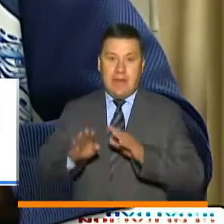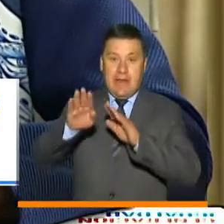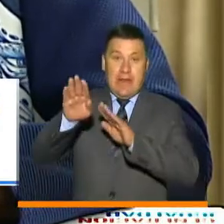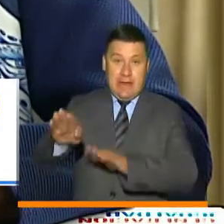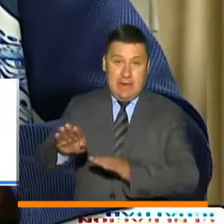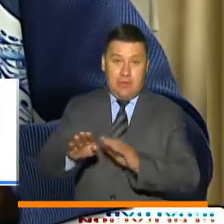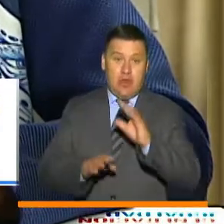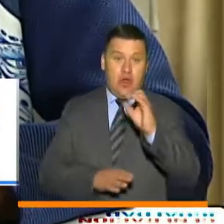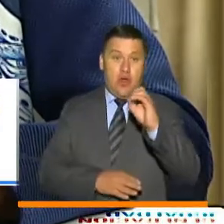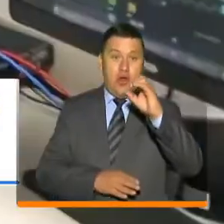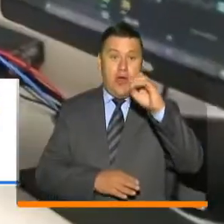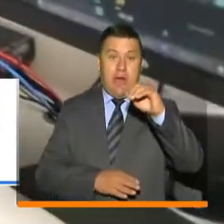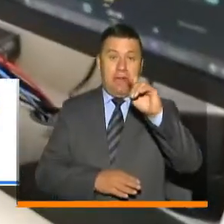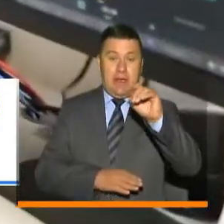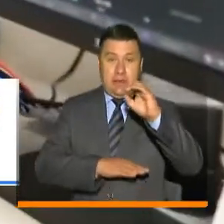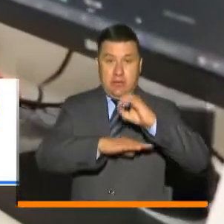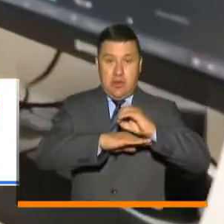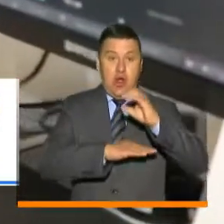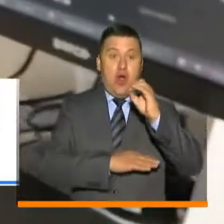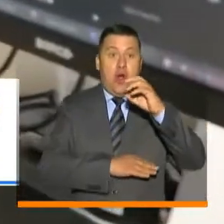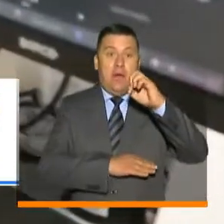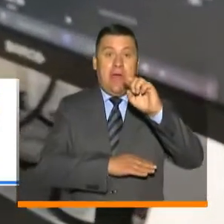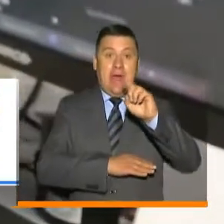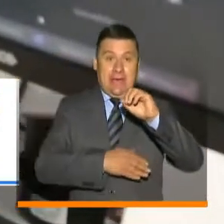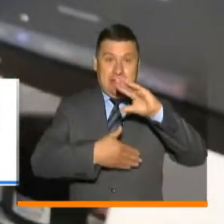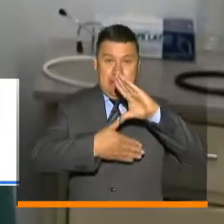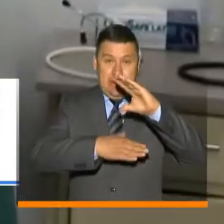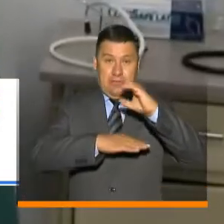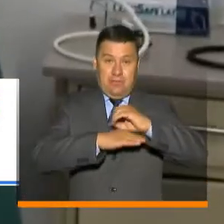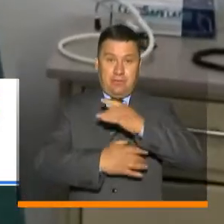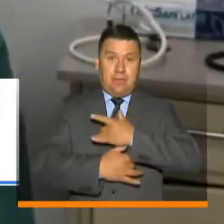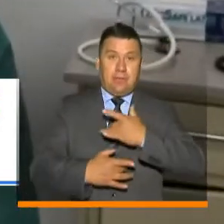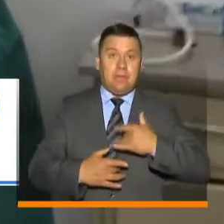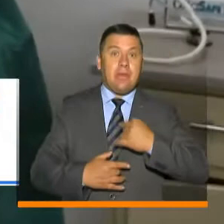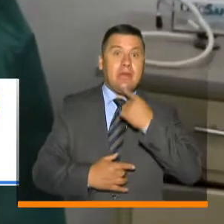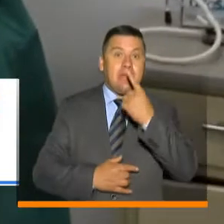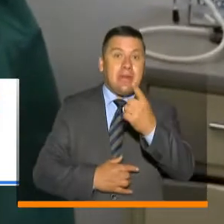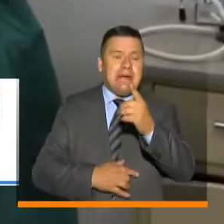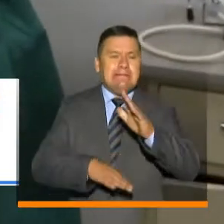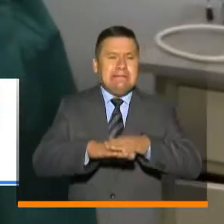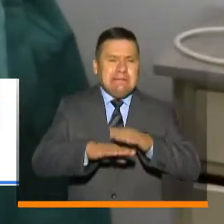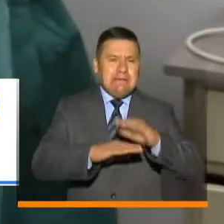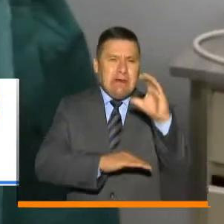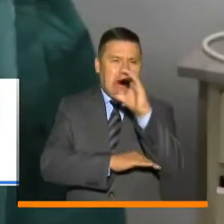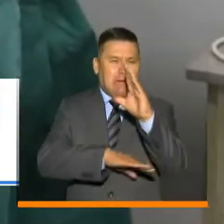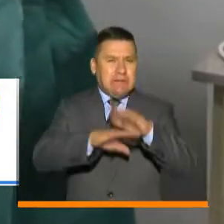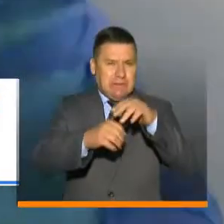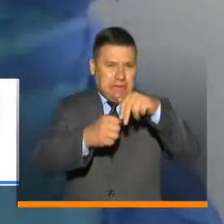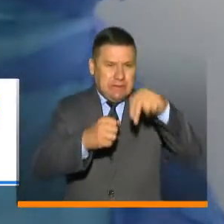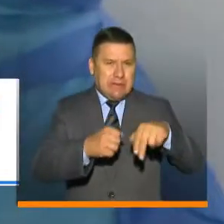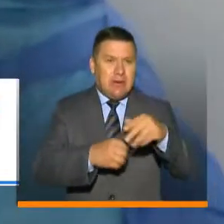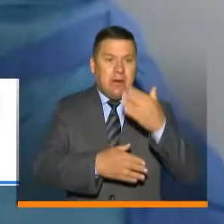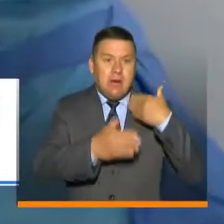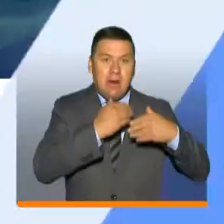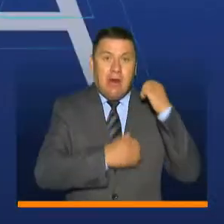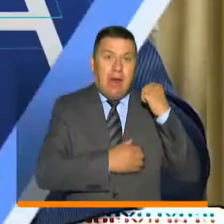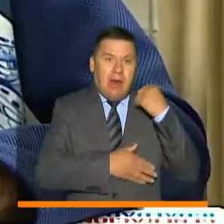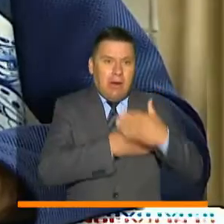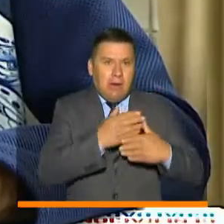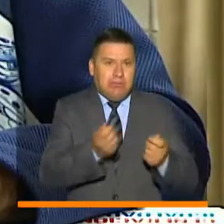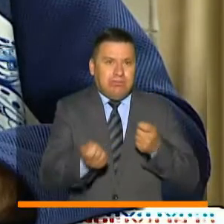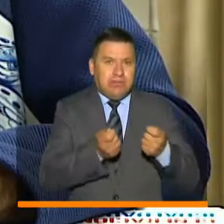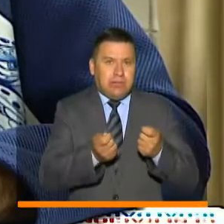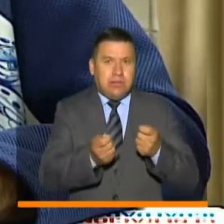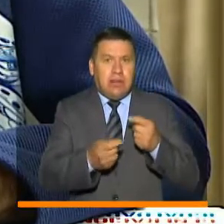representante de la OMS y OPS, pide a los colombianos no perder lo ganado hasta el momento frente a la pandemia.